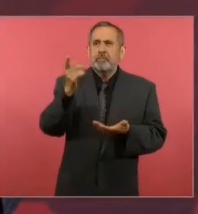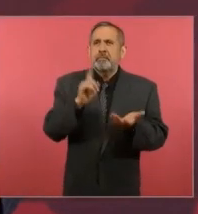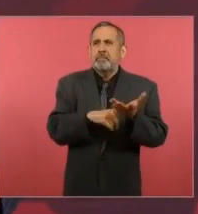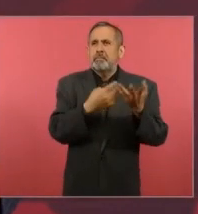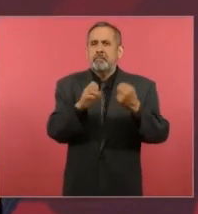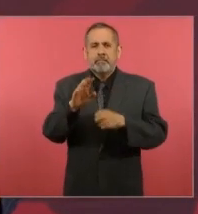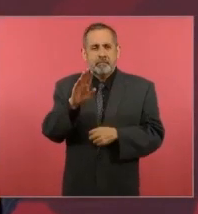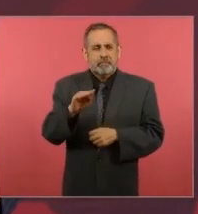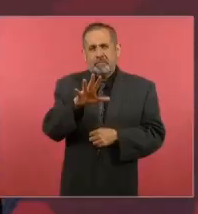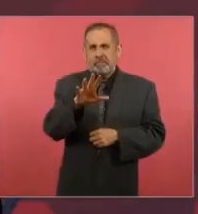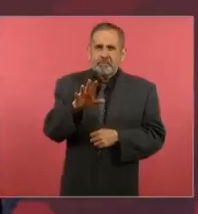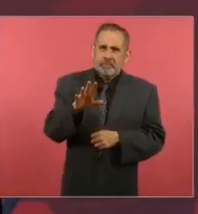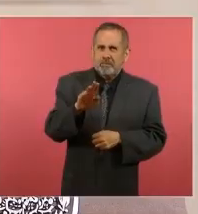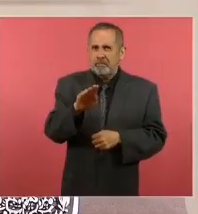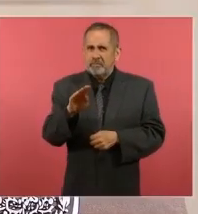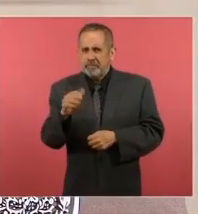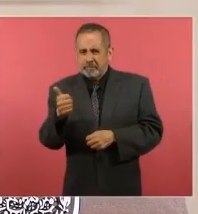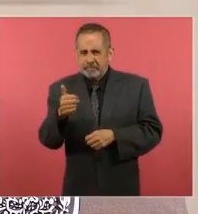95-96.